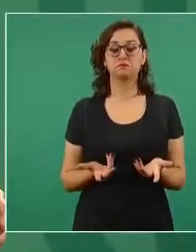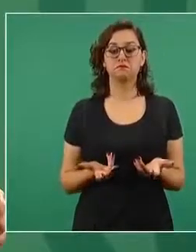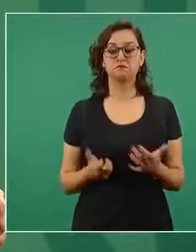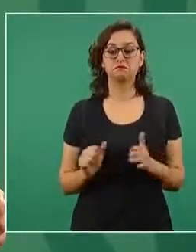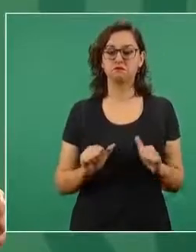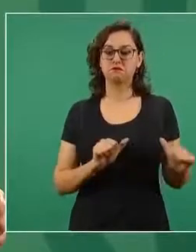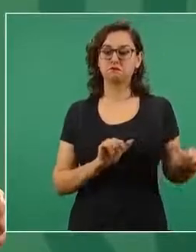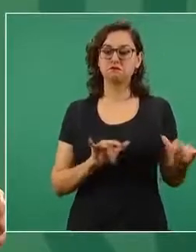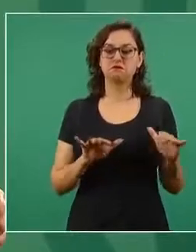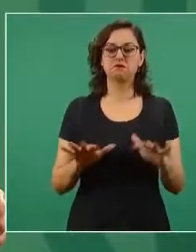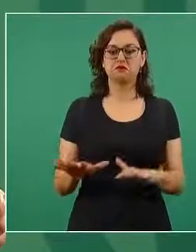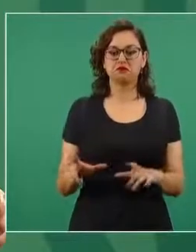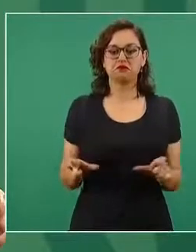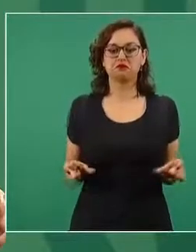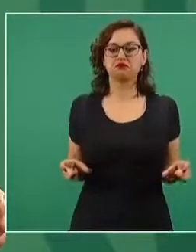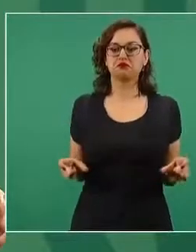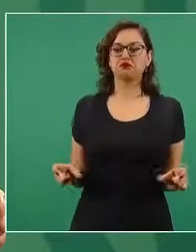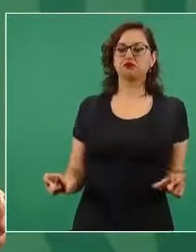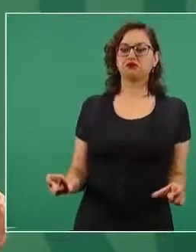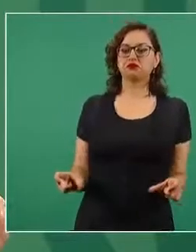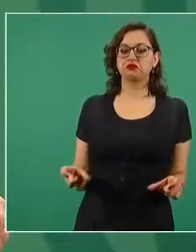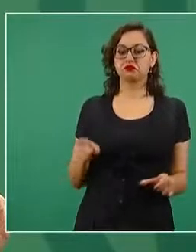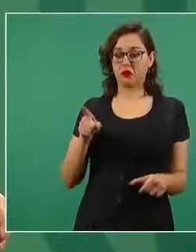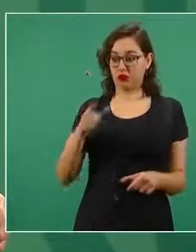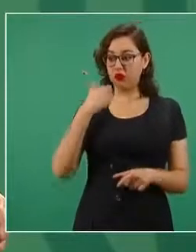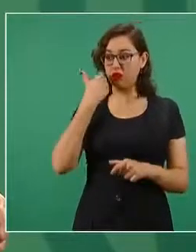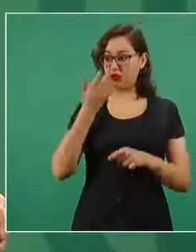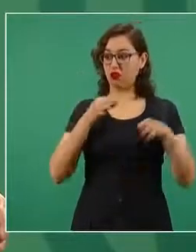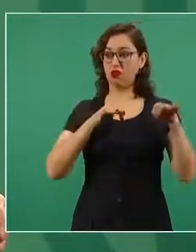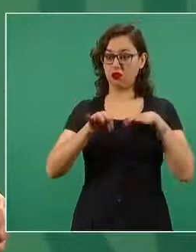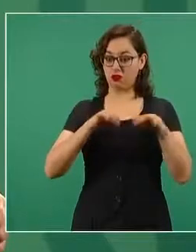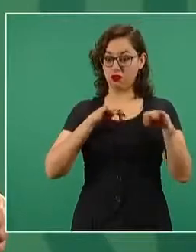exigen soborno a las empresas